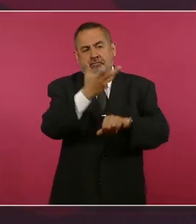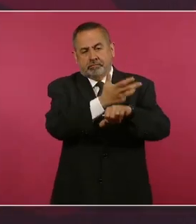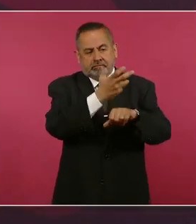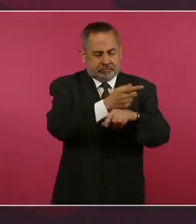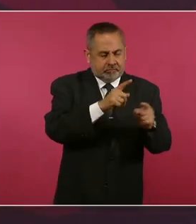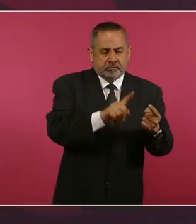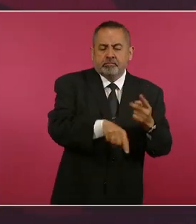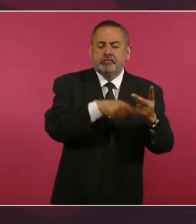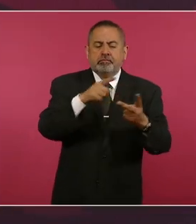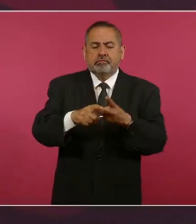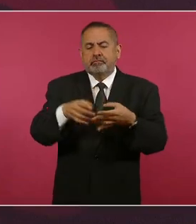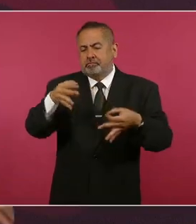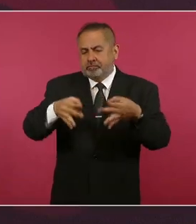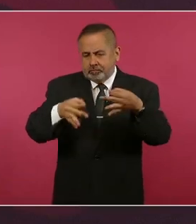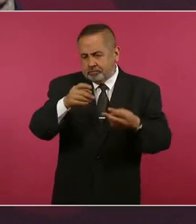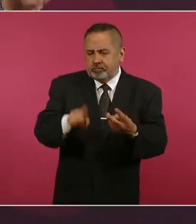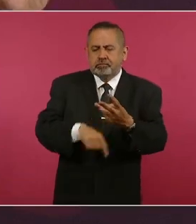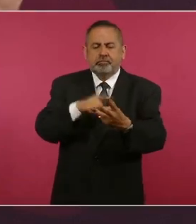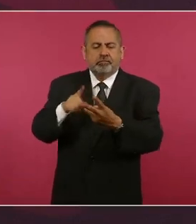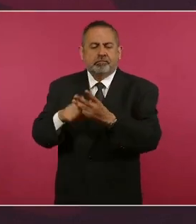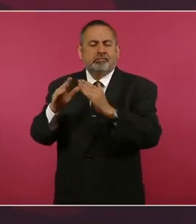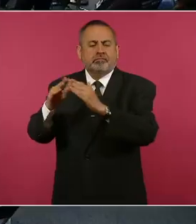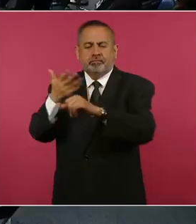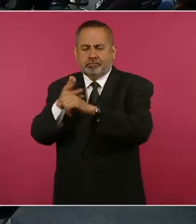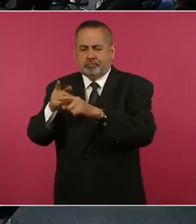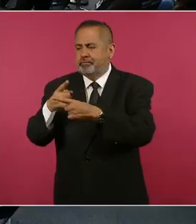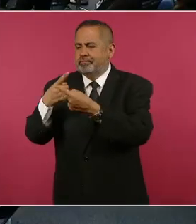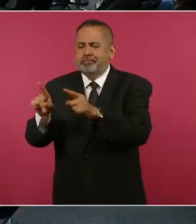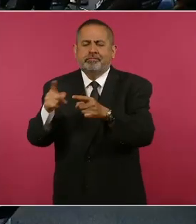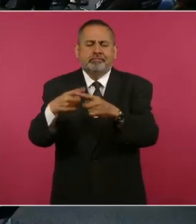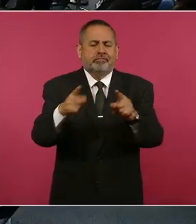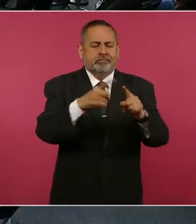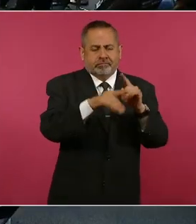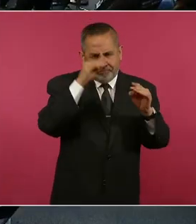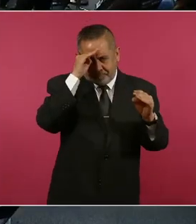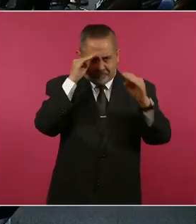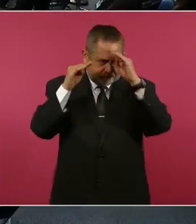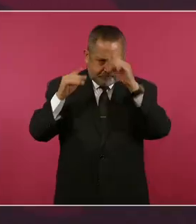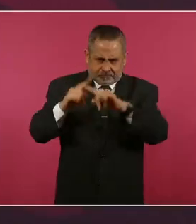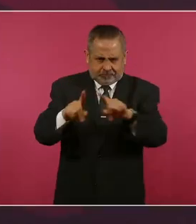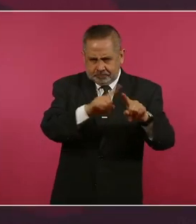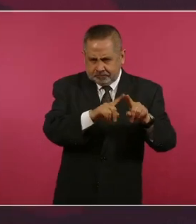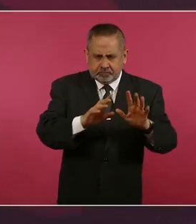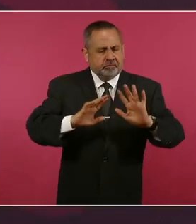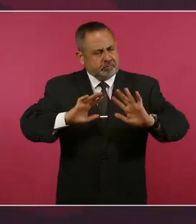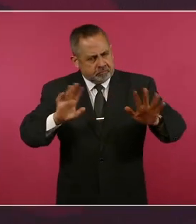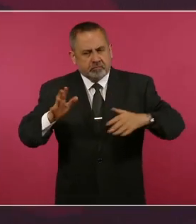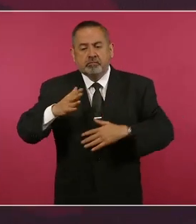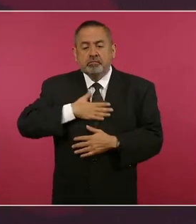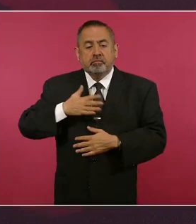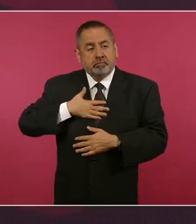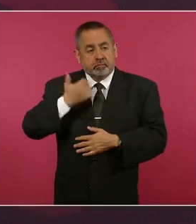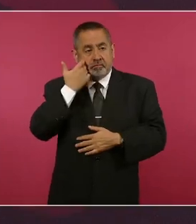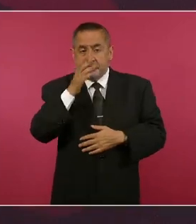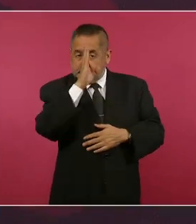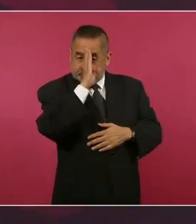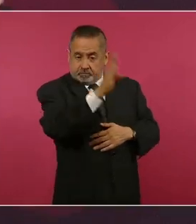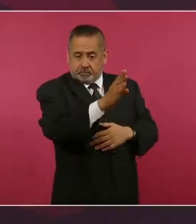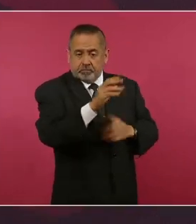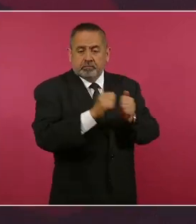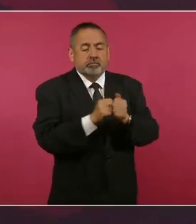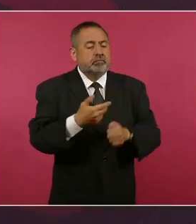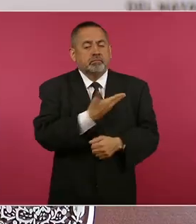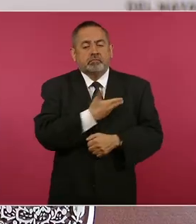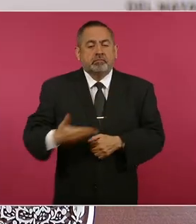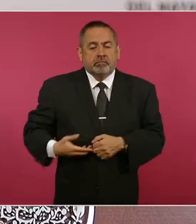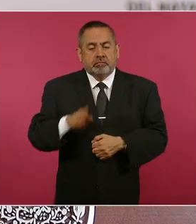Departamento de Justicia, la Casa Blanca. Entonces yo quería que el presidente Biden conociera lo